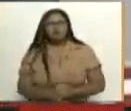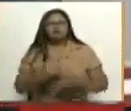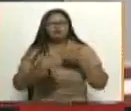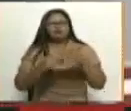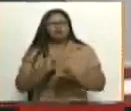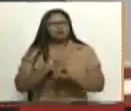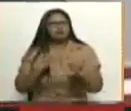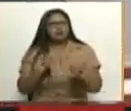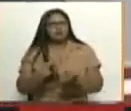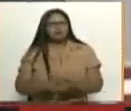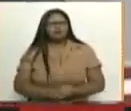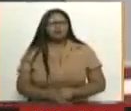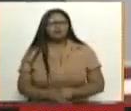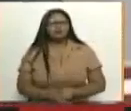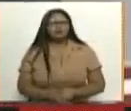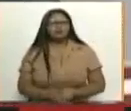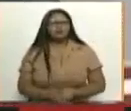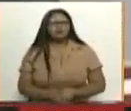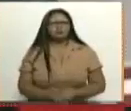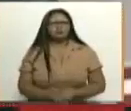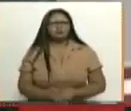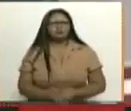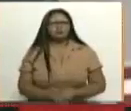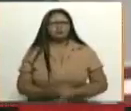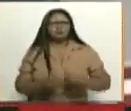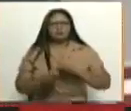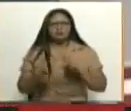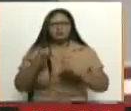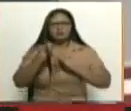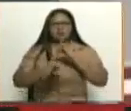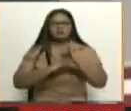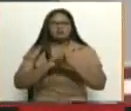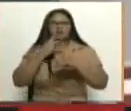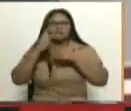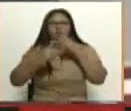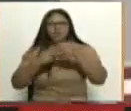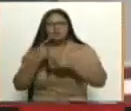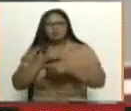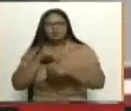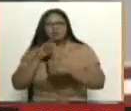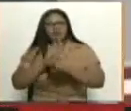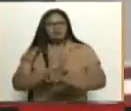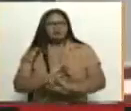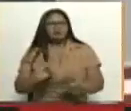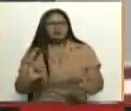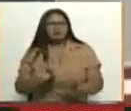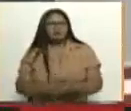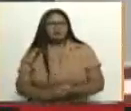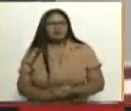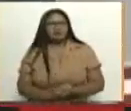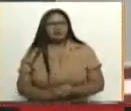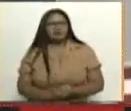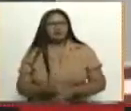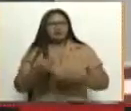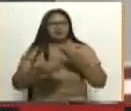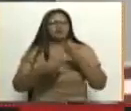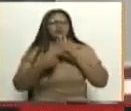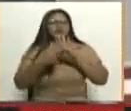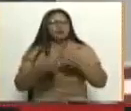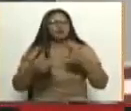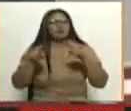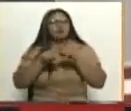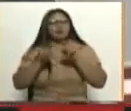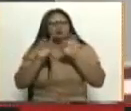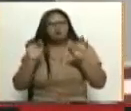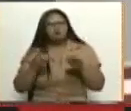ya el aislamiento internacional político al que fuimos sometidos ya está siendo resquebrajado, ya